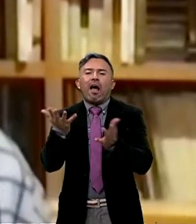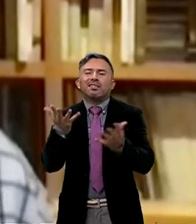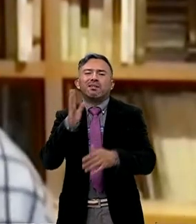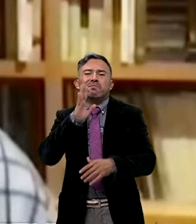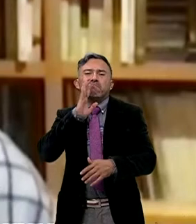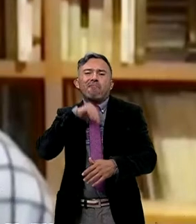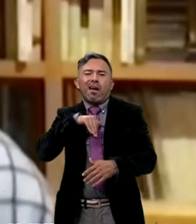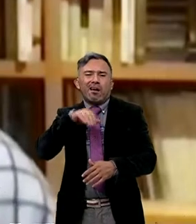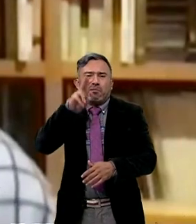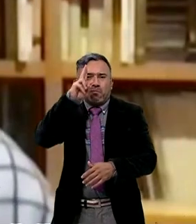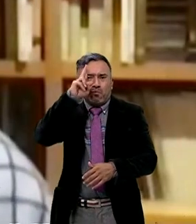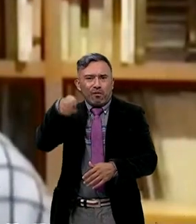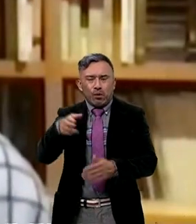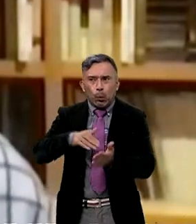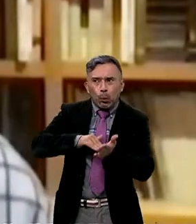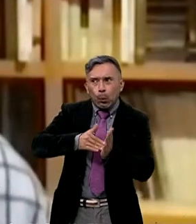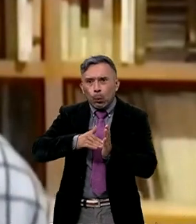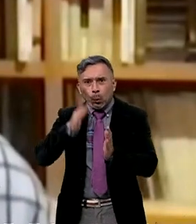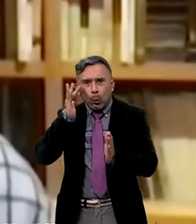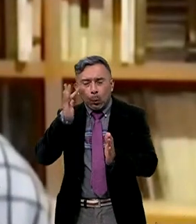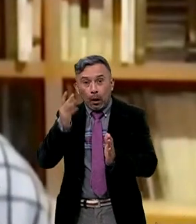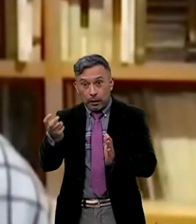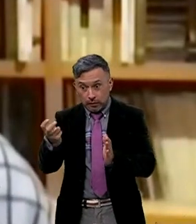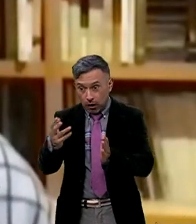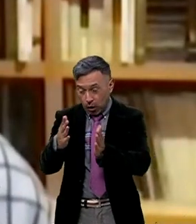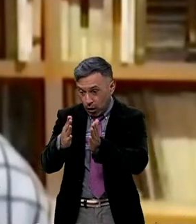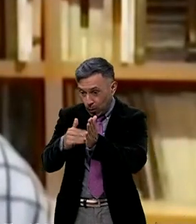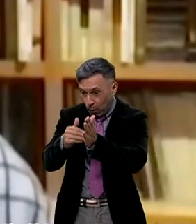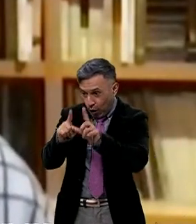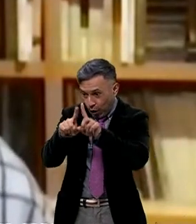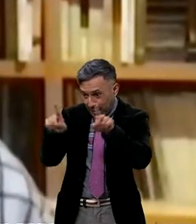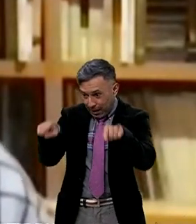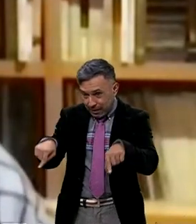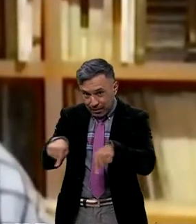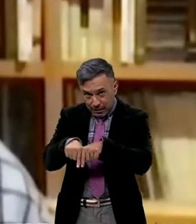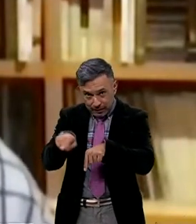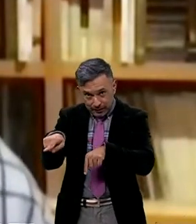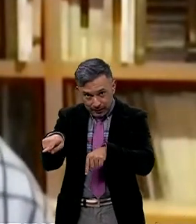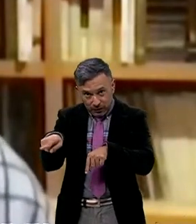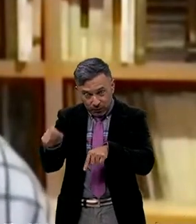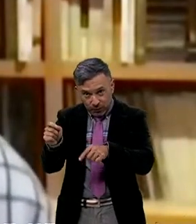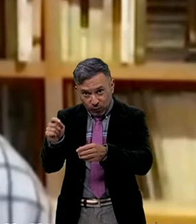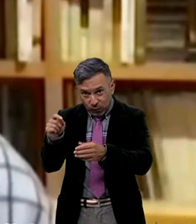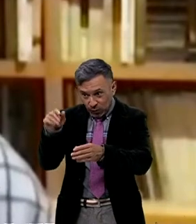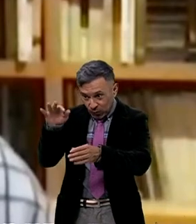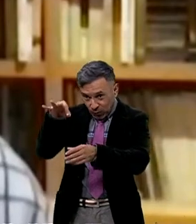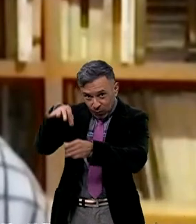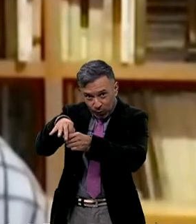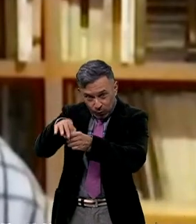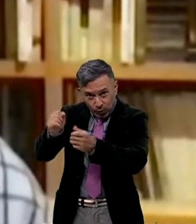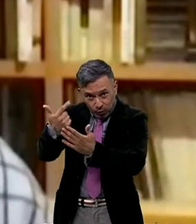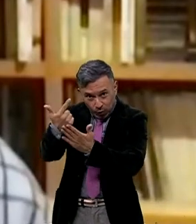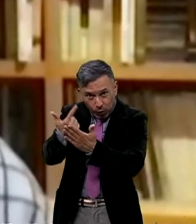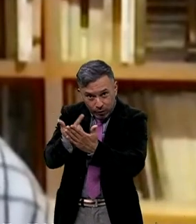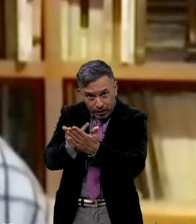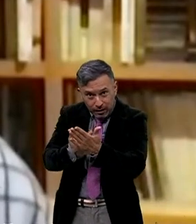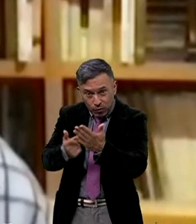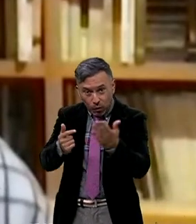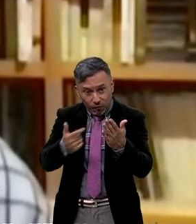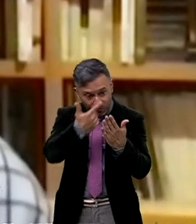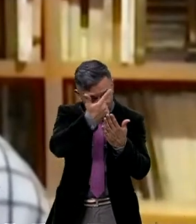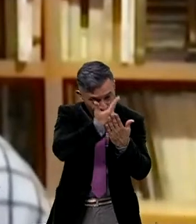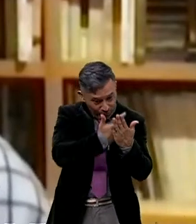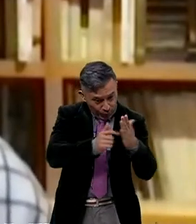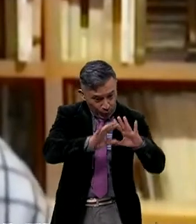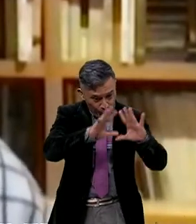esas boletas no están contabilizadas en no están contadas no están agregadas